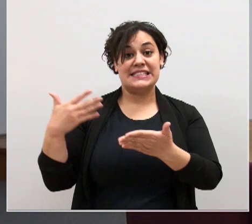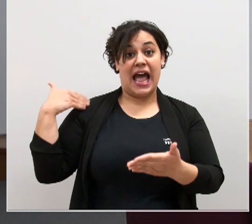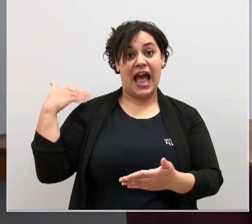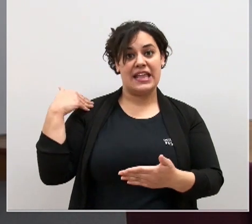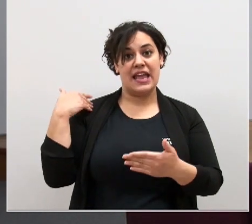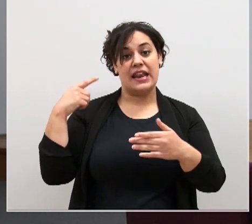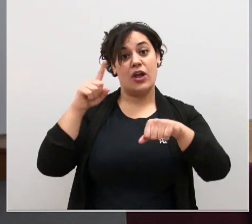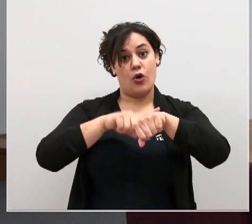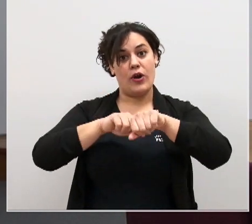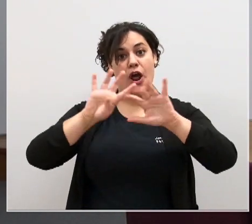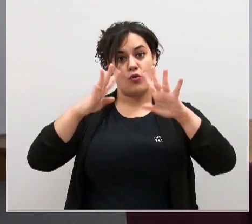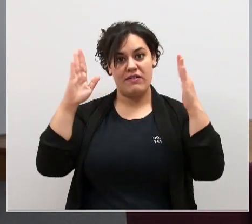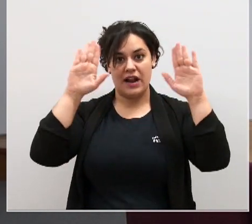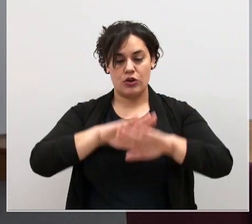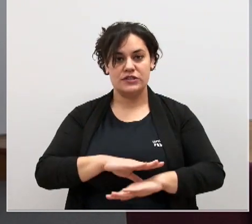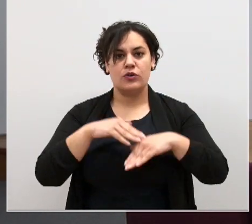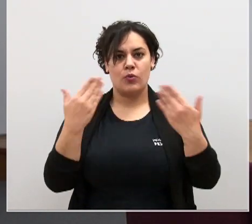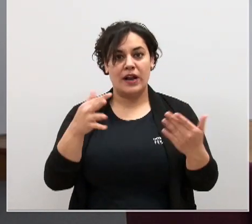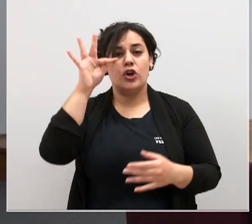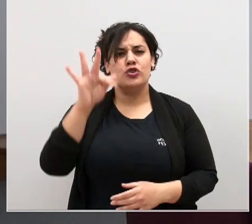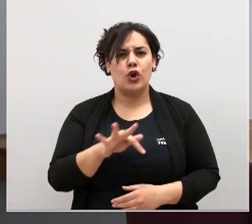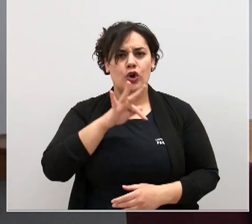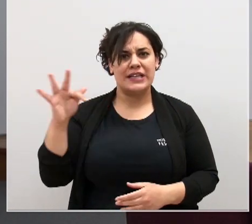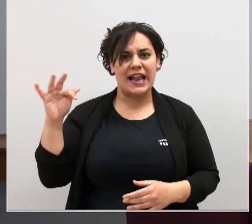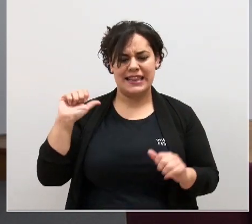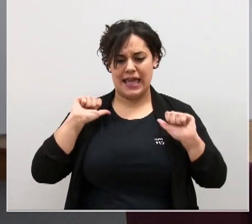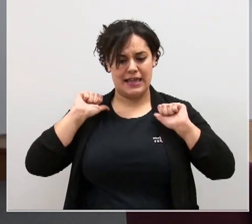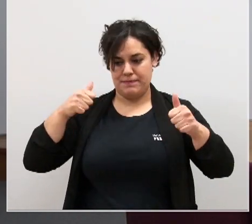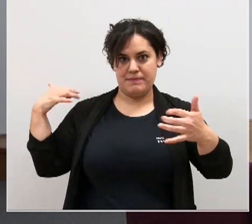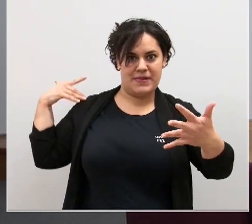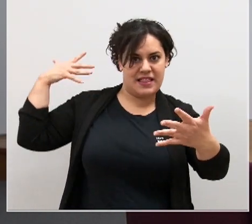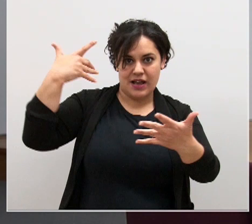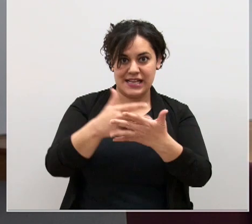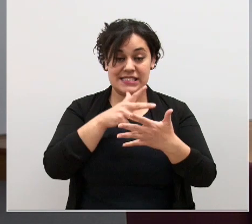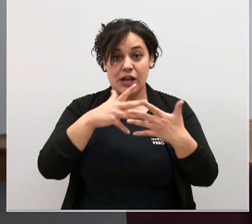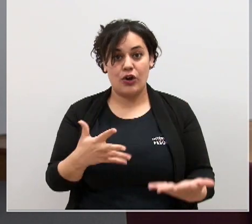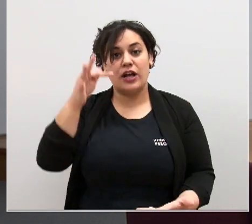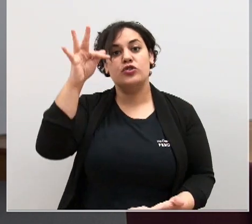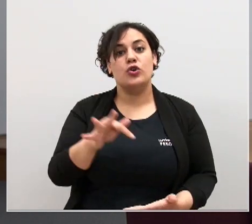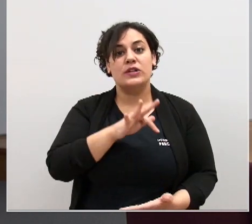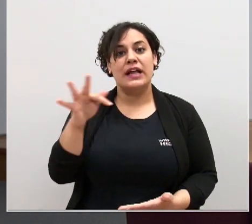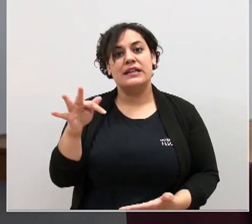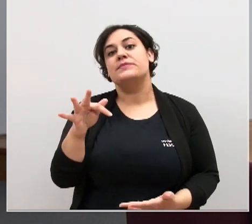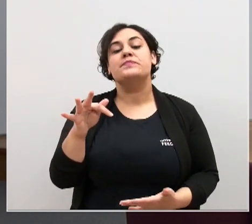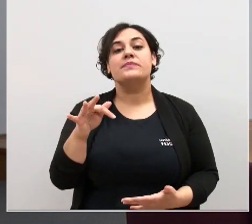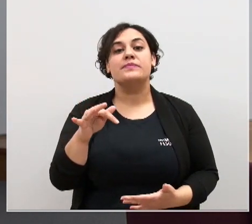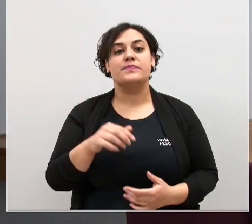ayer, era el siguiente. El número de afectados total desde el inicio del brote se situaba en un total